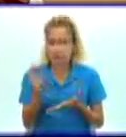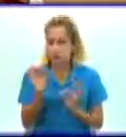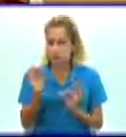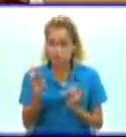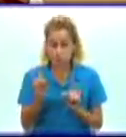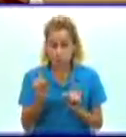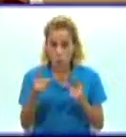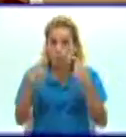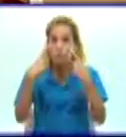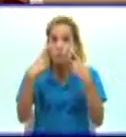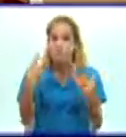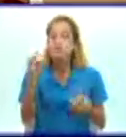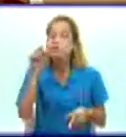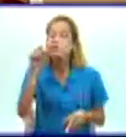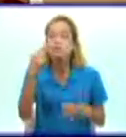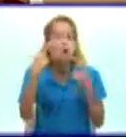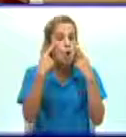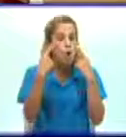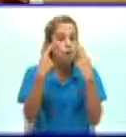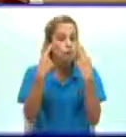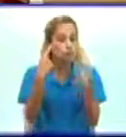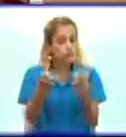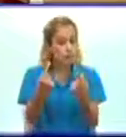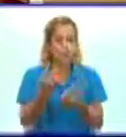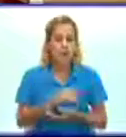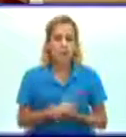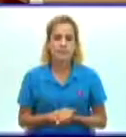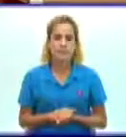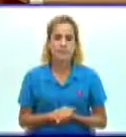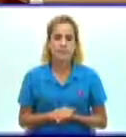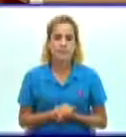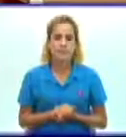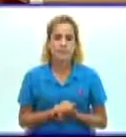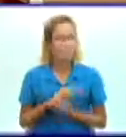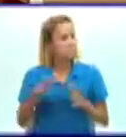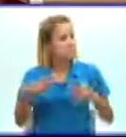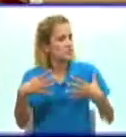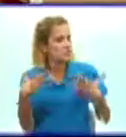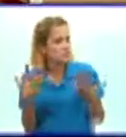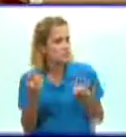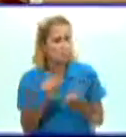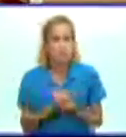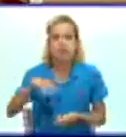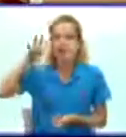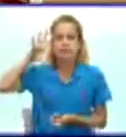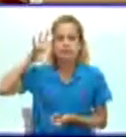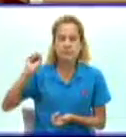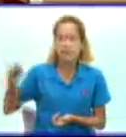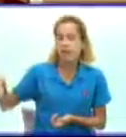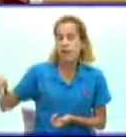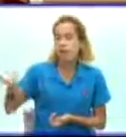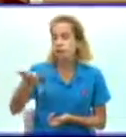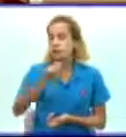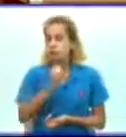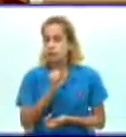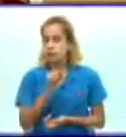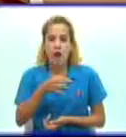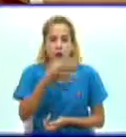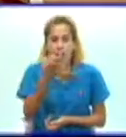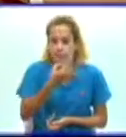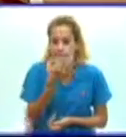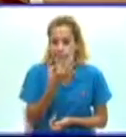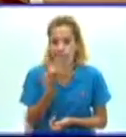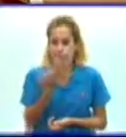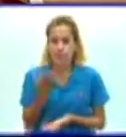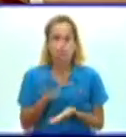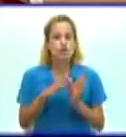importante aquí es que ustedes observen, que ustedes se recreen con las explicaciones, que comprendan bien los ejercicios, los procedimientos